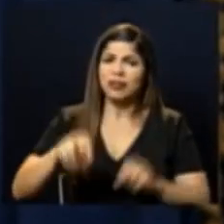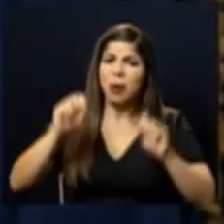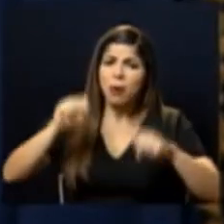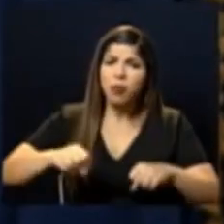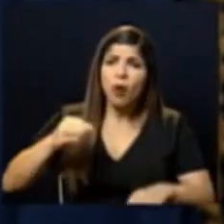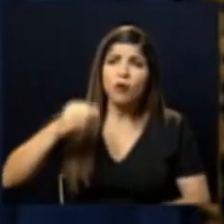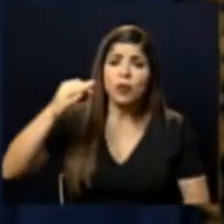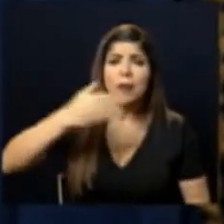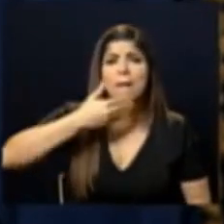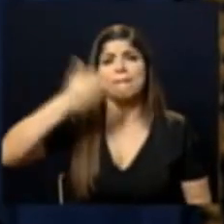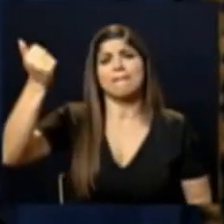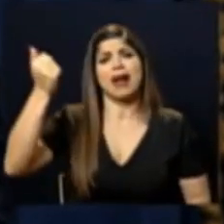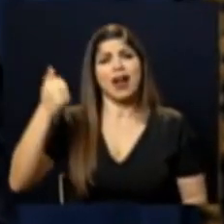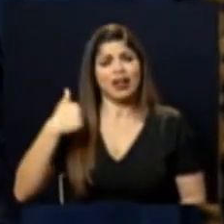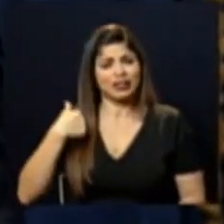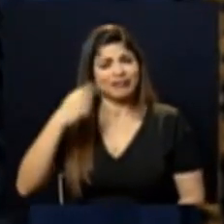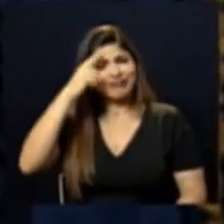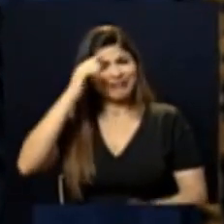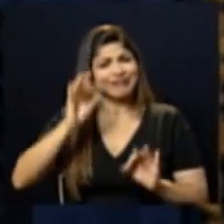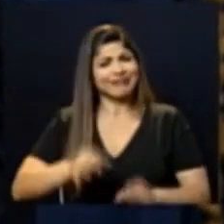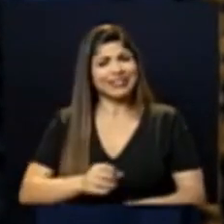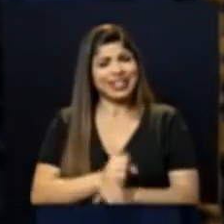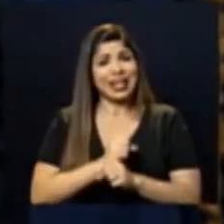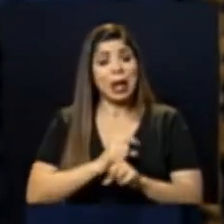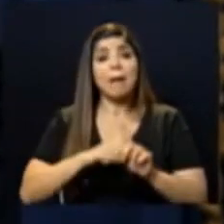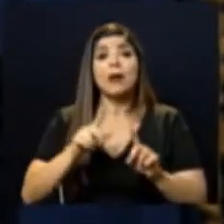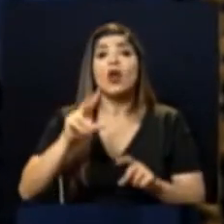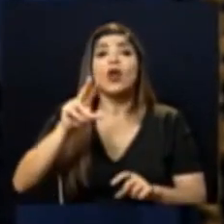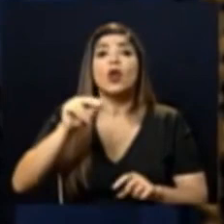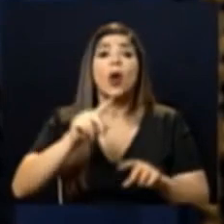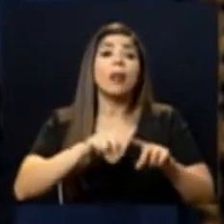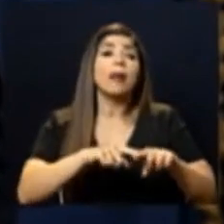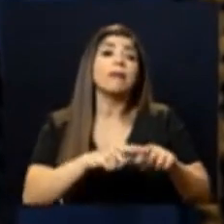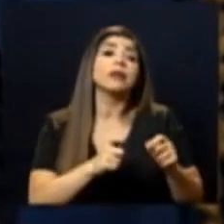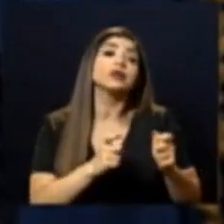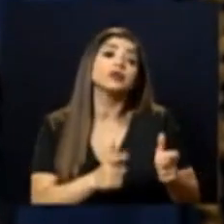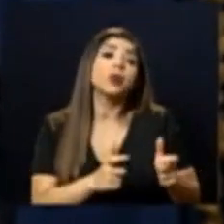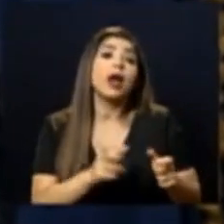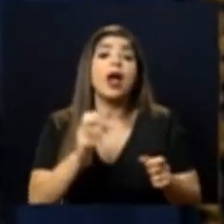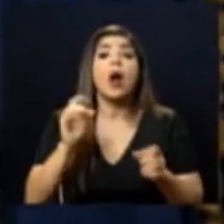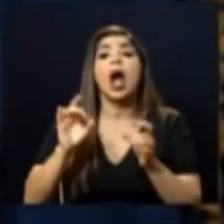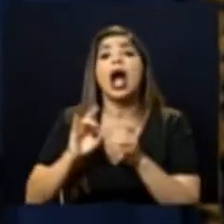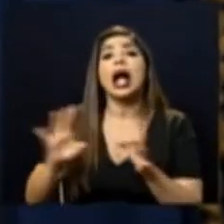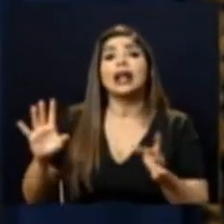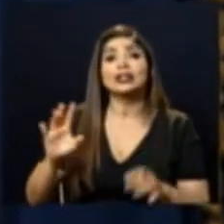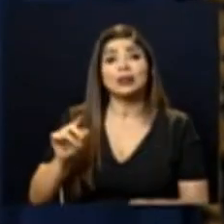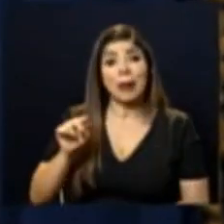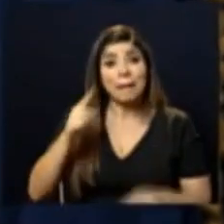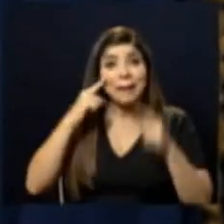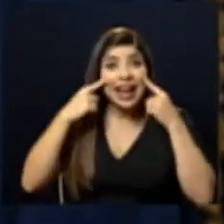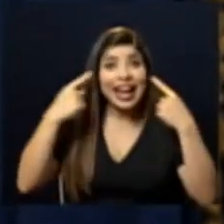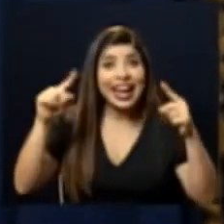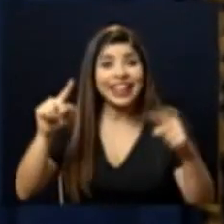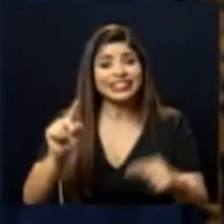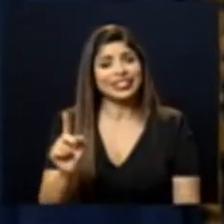mejor. Pero no serán la suerte o la casualidad la clave de nuestro